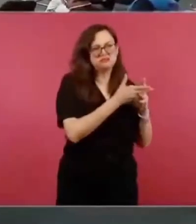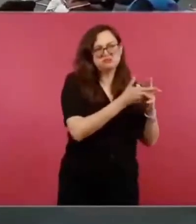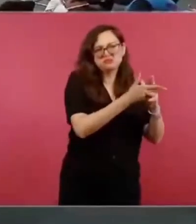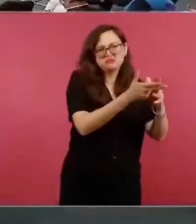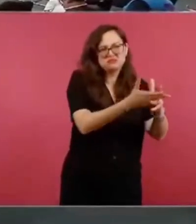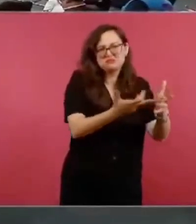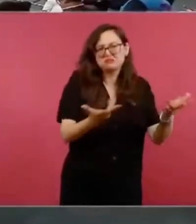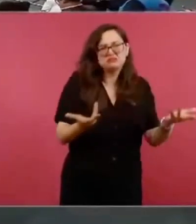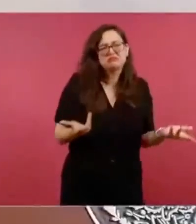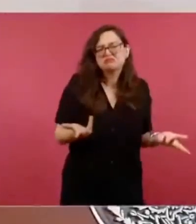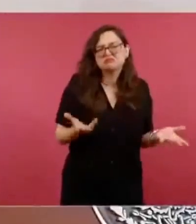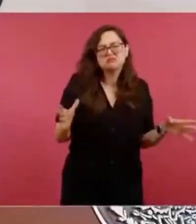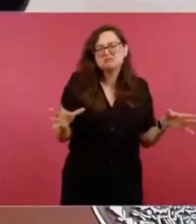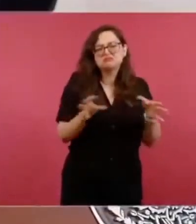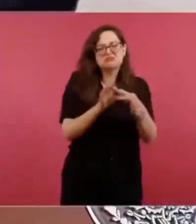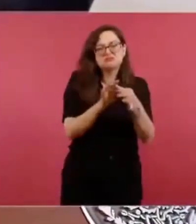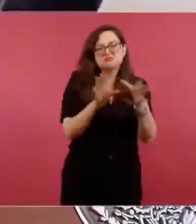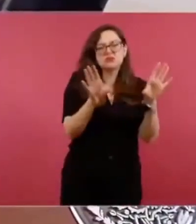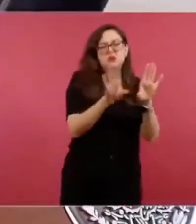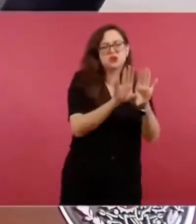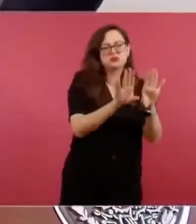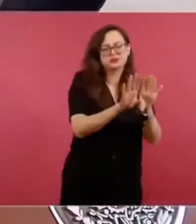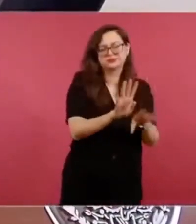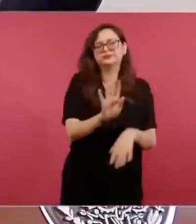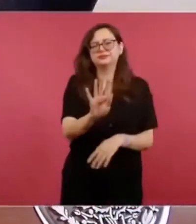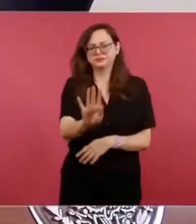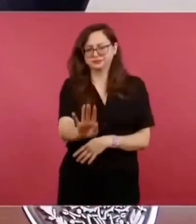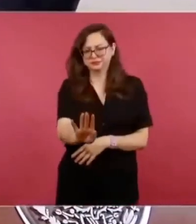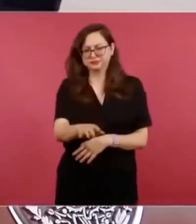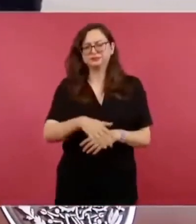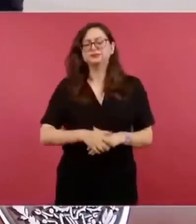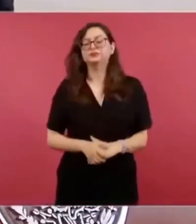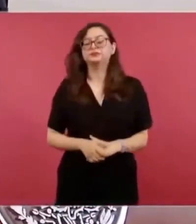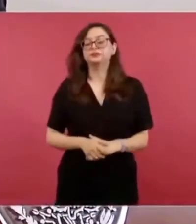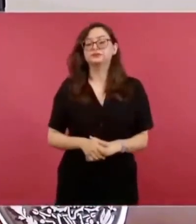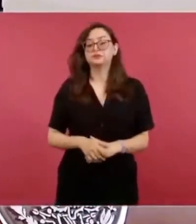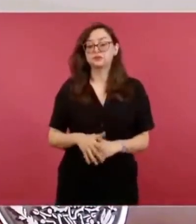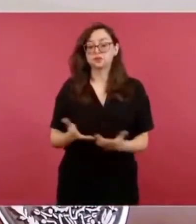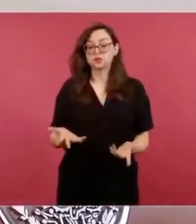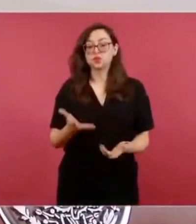corrupción y no hay derroche en el gobierno,